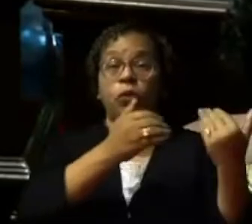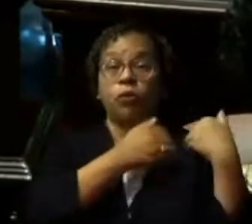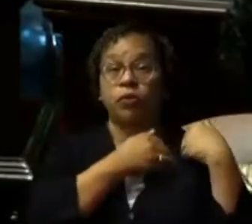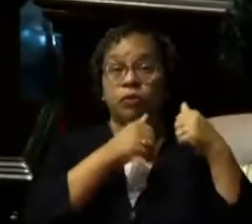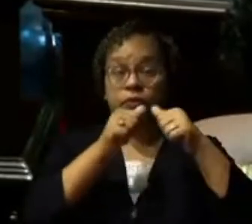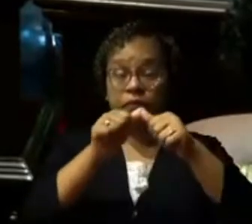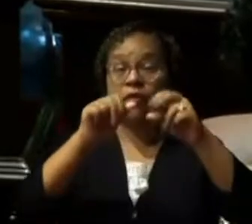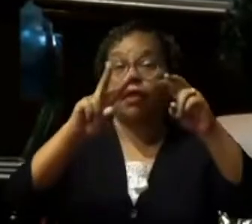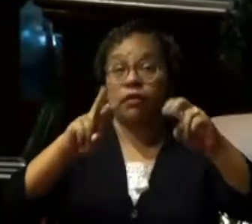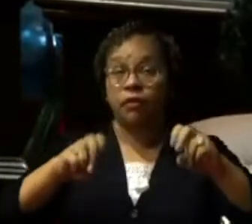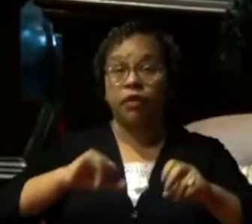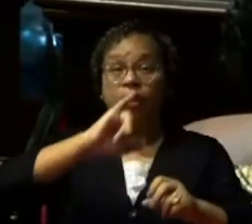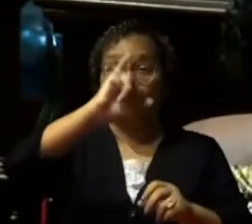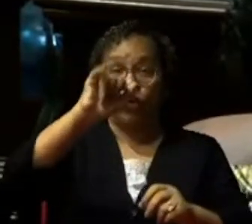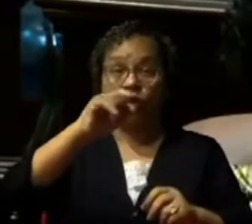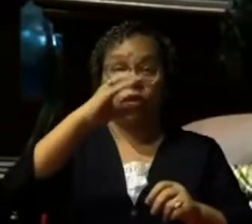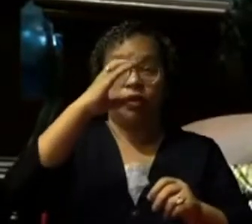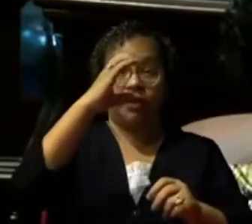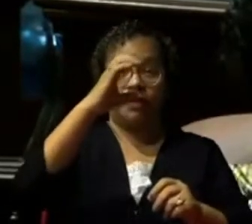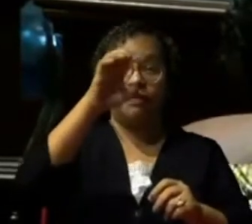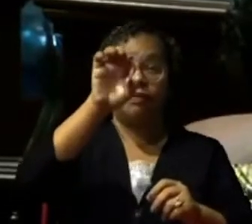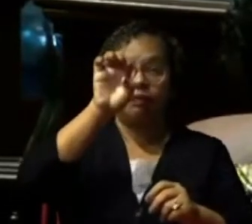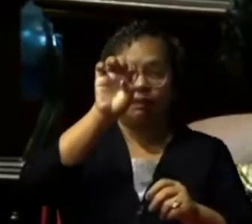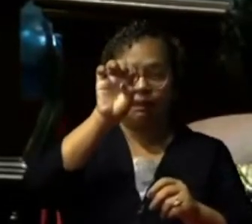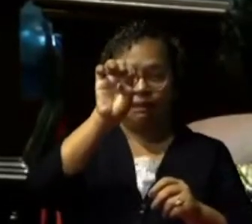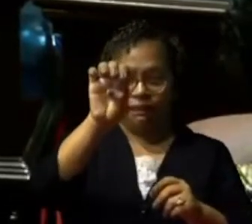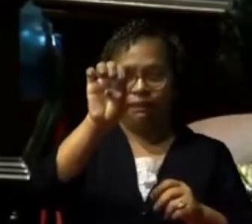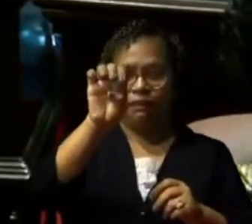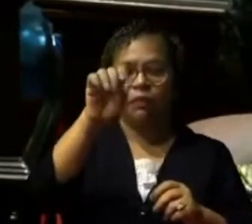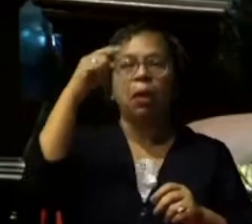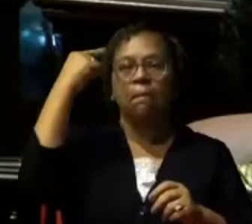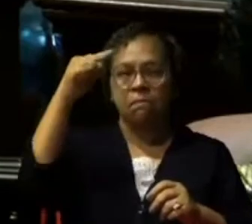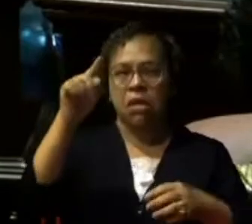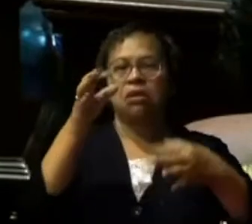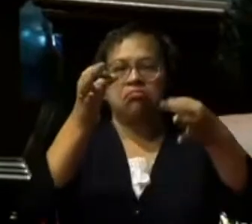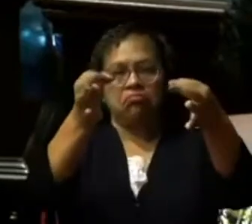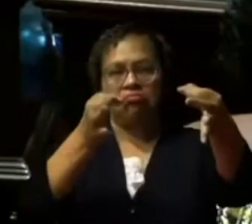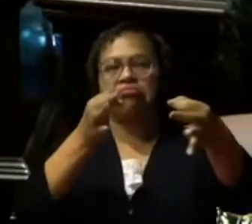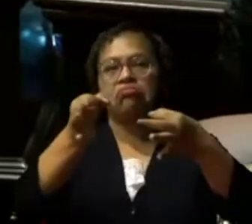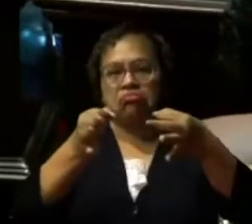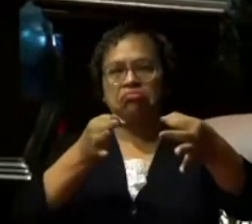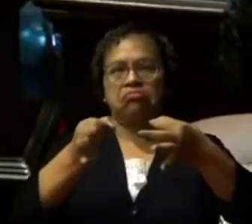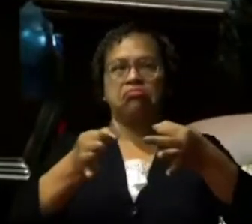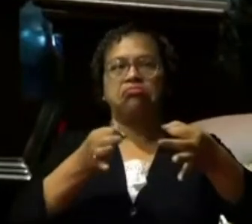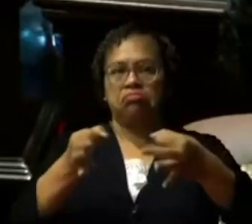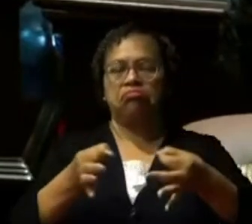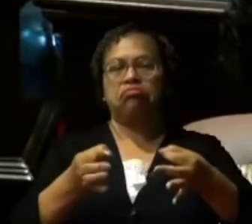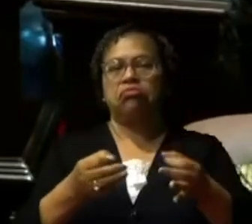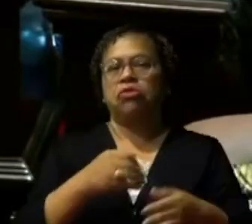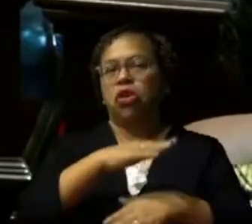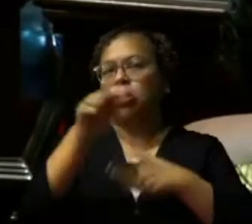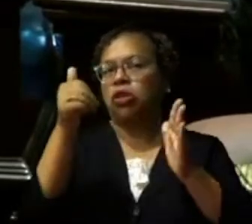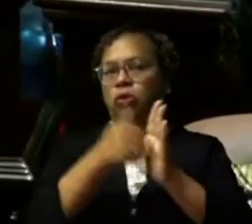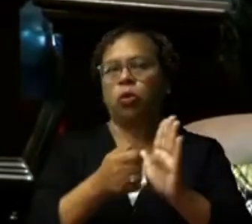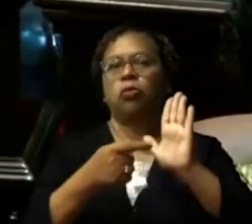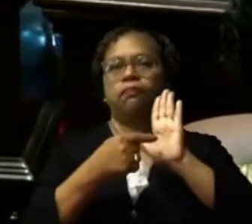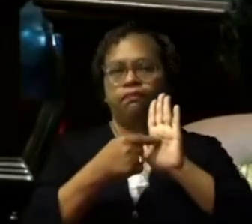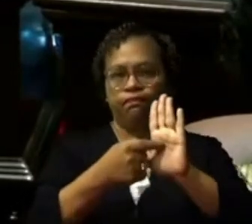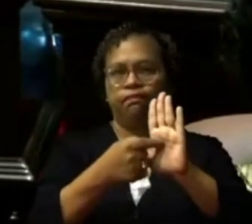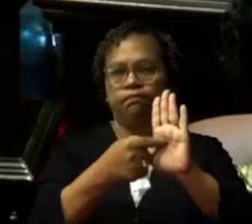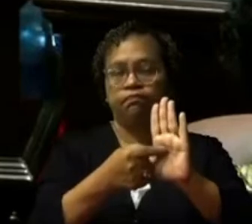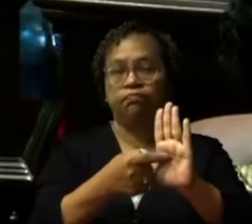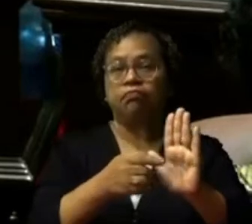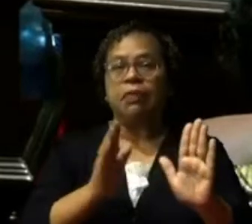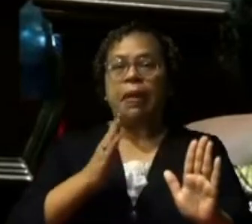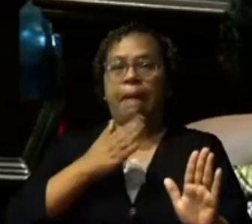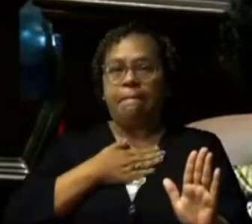Electoral, y desde ya nos ponemos a la disposición de esa comisión para poder ir a presentar todo este análisis mucho